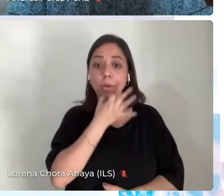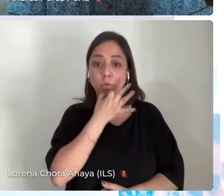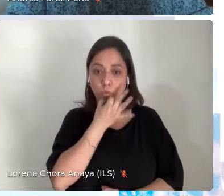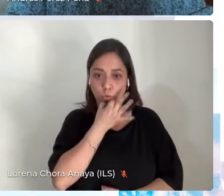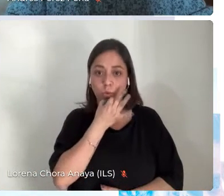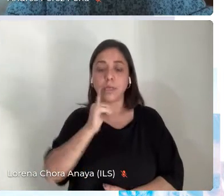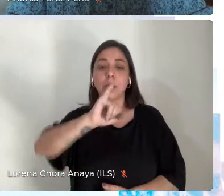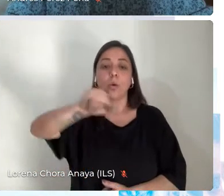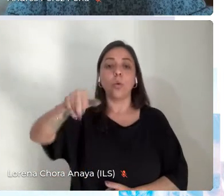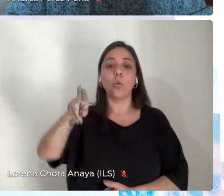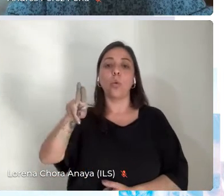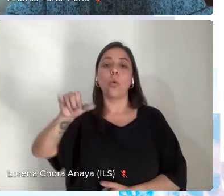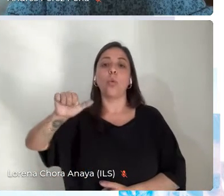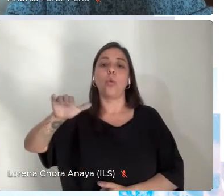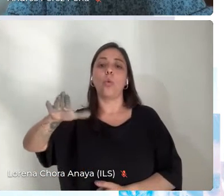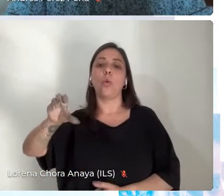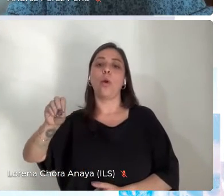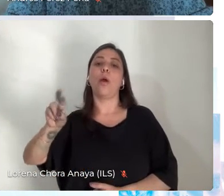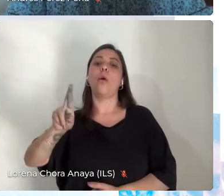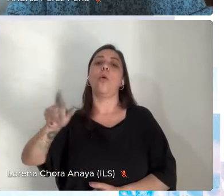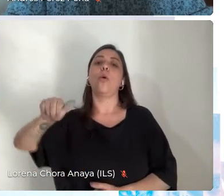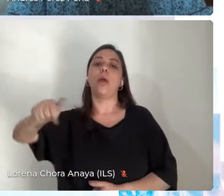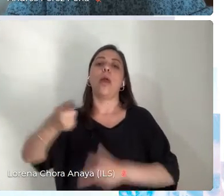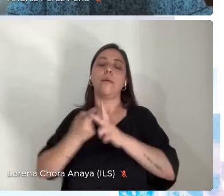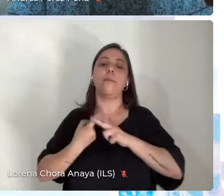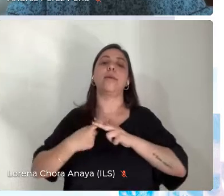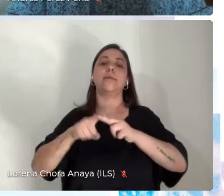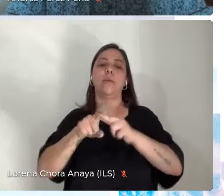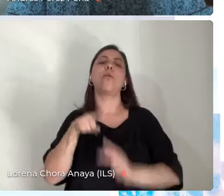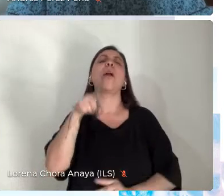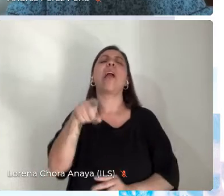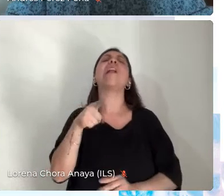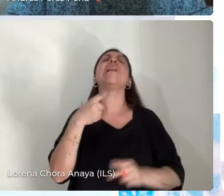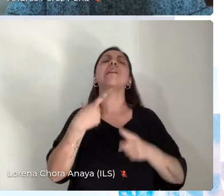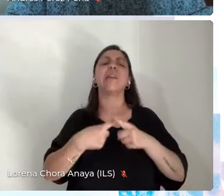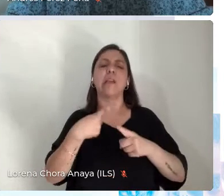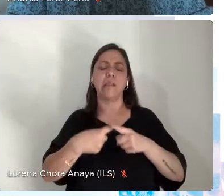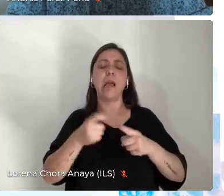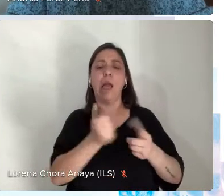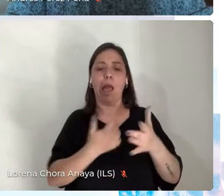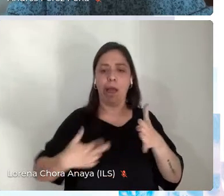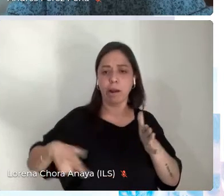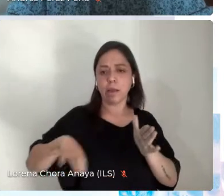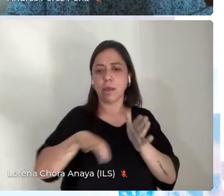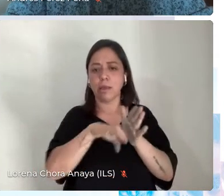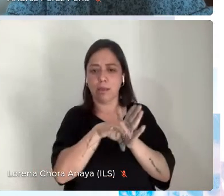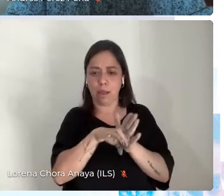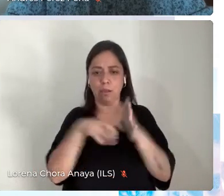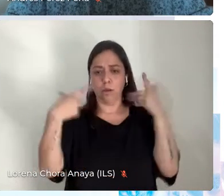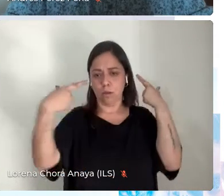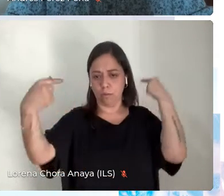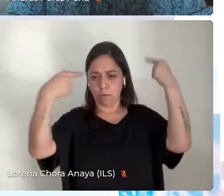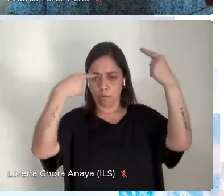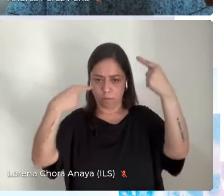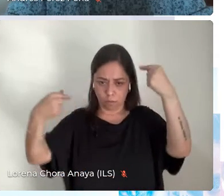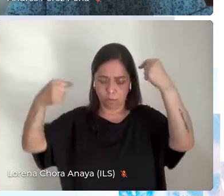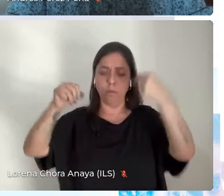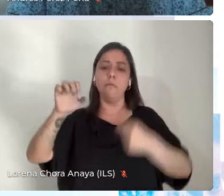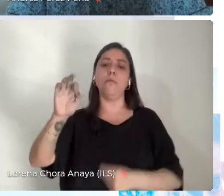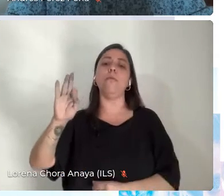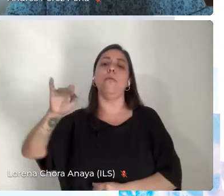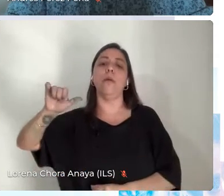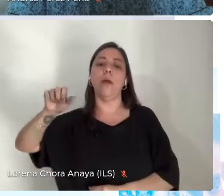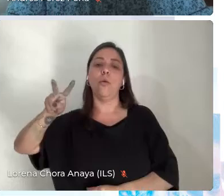brevemente rápidamente su semblanza. Él es arquitecto egresado de FAUPB y Master